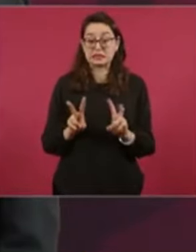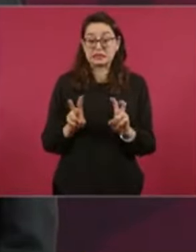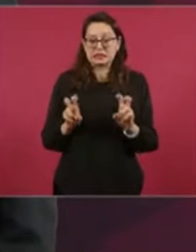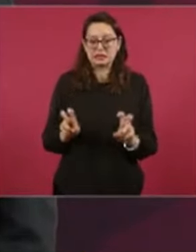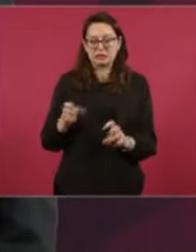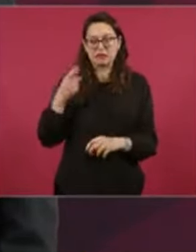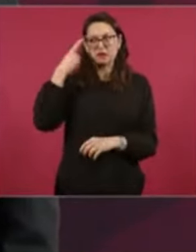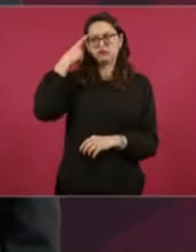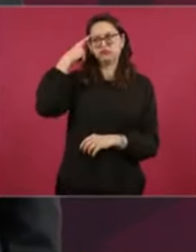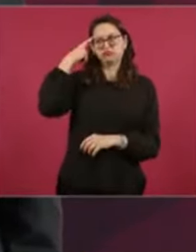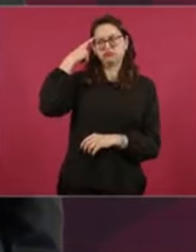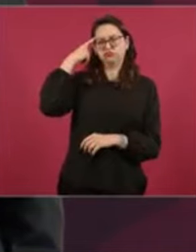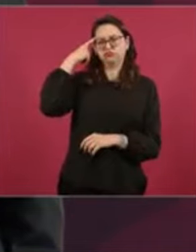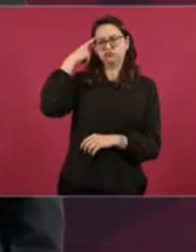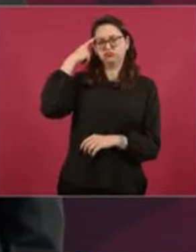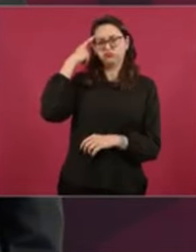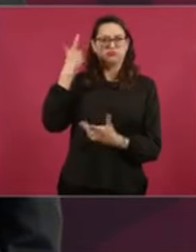práctico